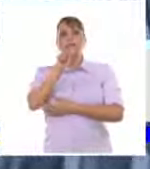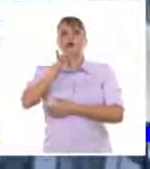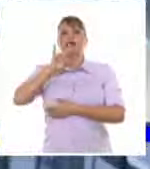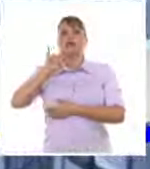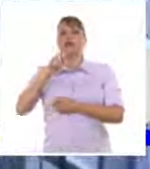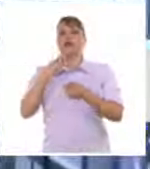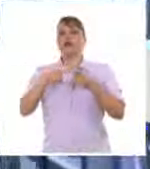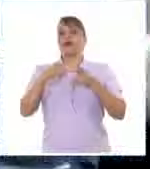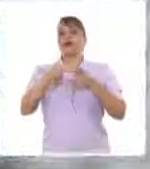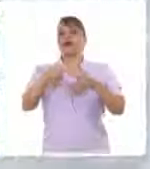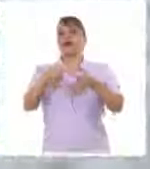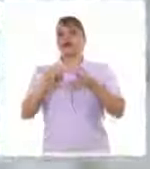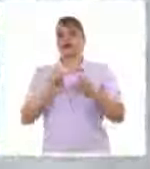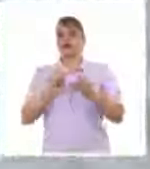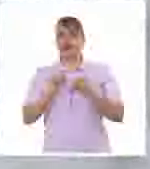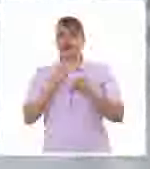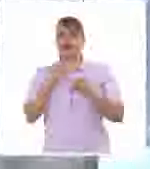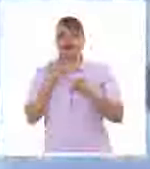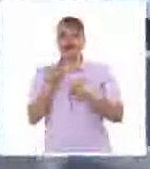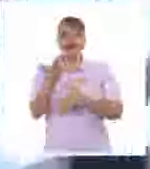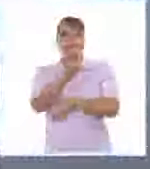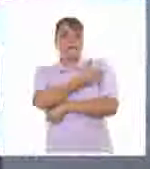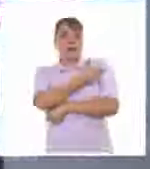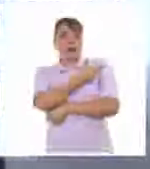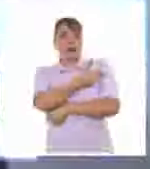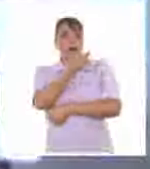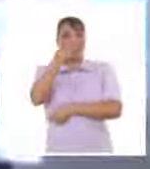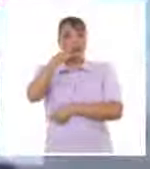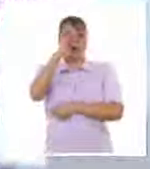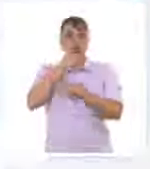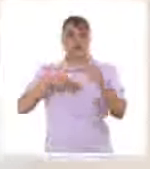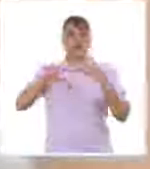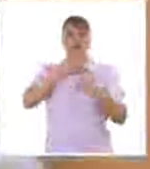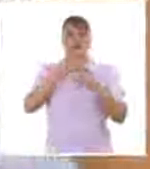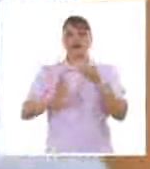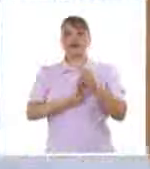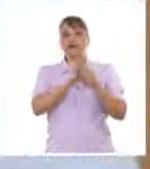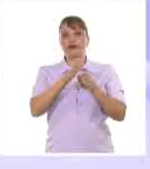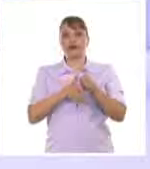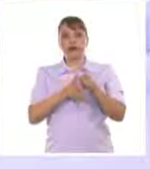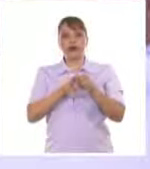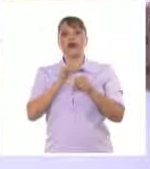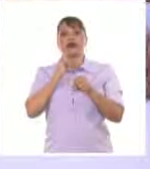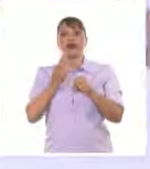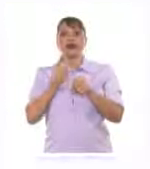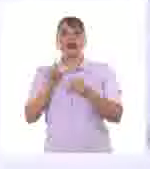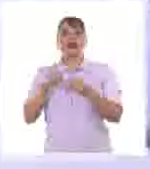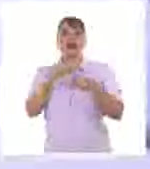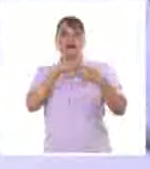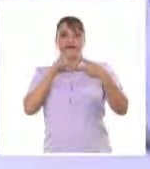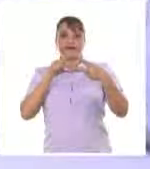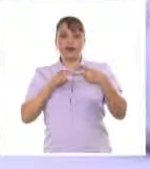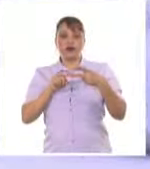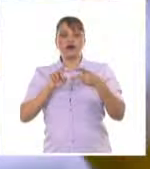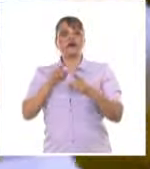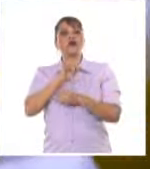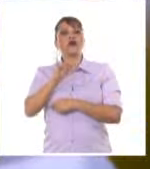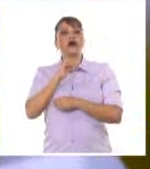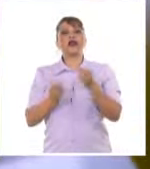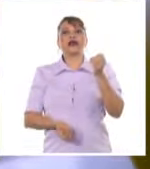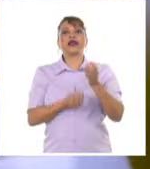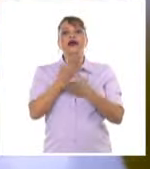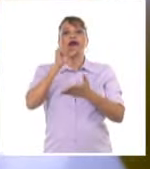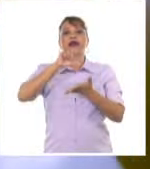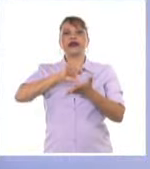productos, entre ellos las vacunas cubanas anti-COVID-19, Abdala, Soberana 02 y Soberana Plus, desarrolladas en el Centro